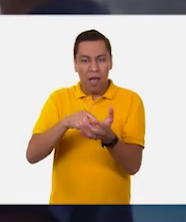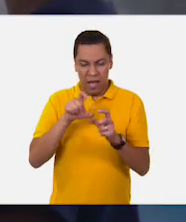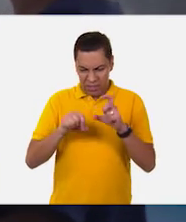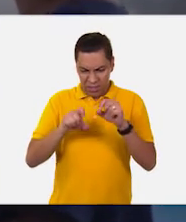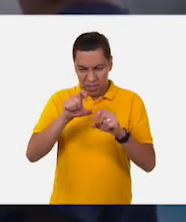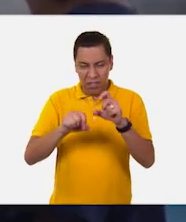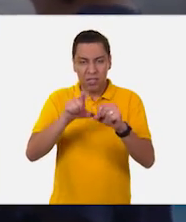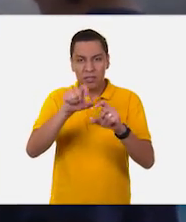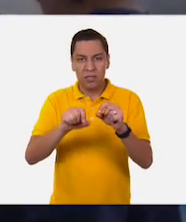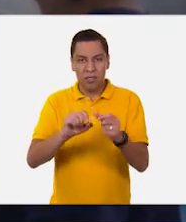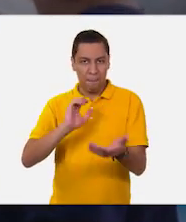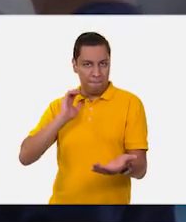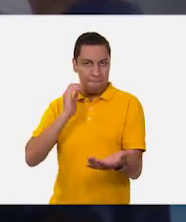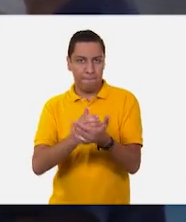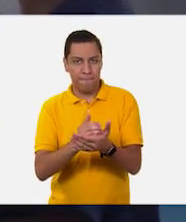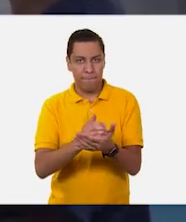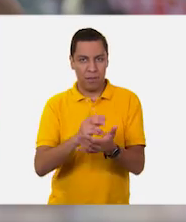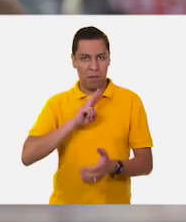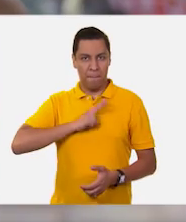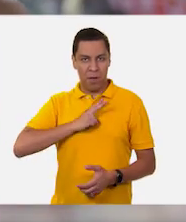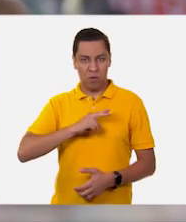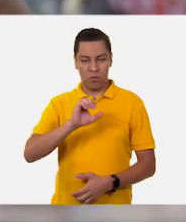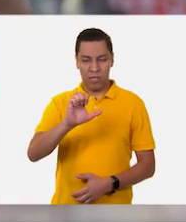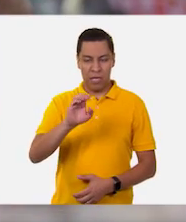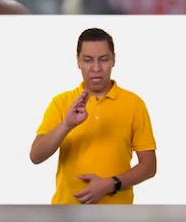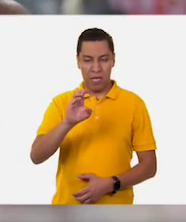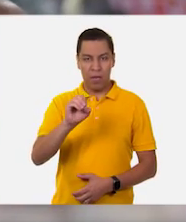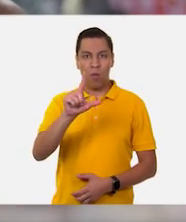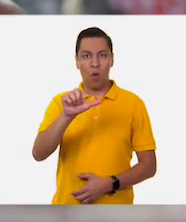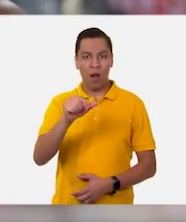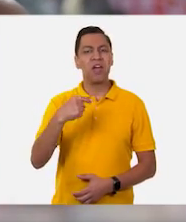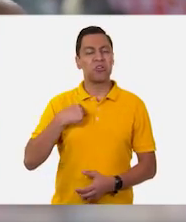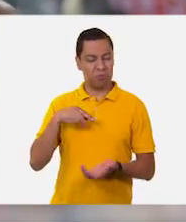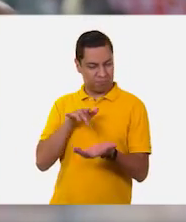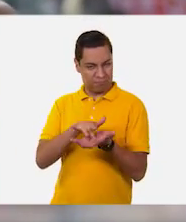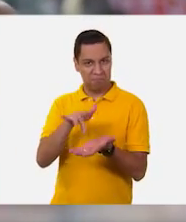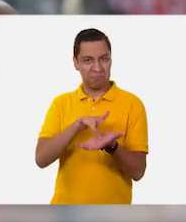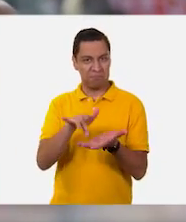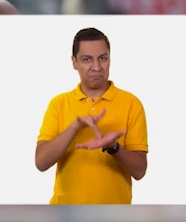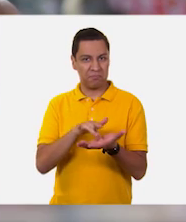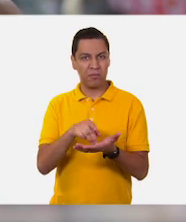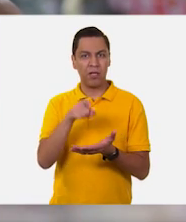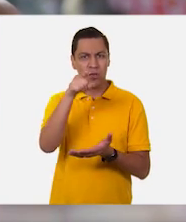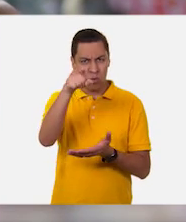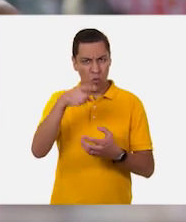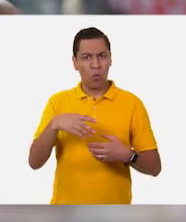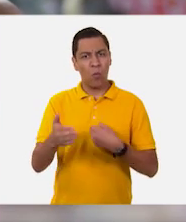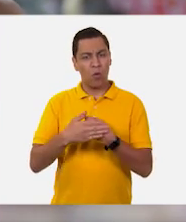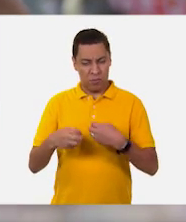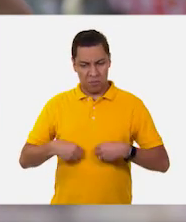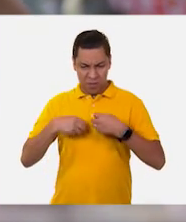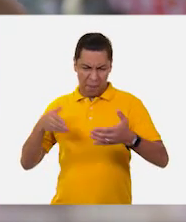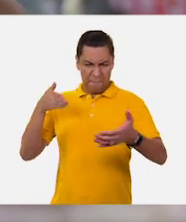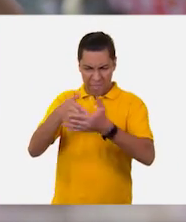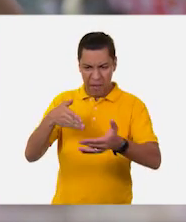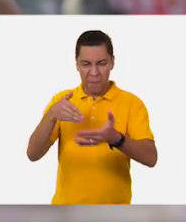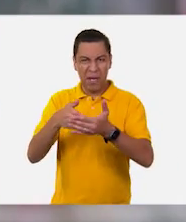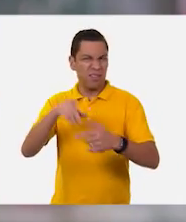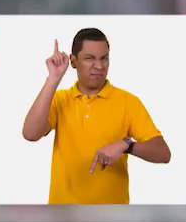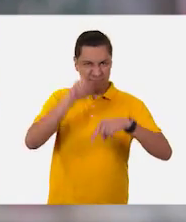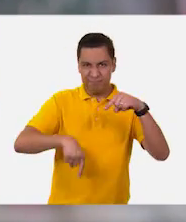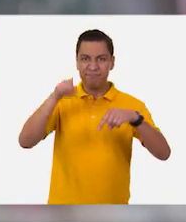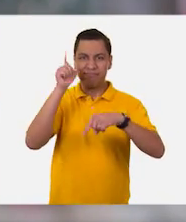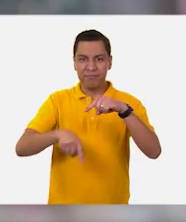ayudando a acabar con una crisis de ébola. La vida te va a poner miles de retos. Está en ti seguir tus